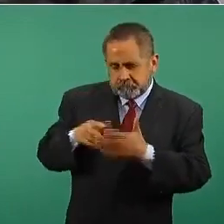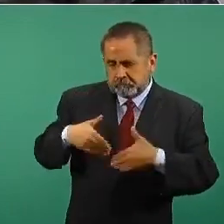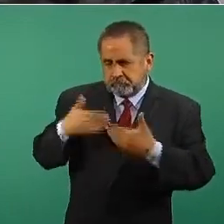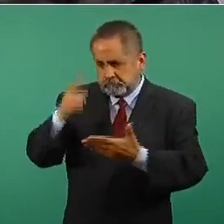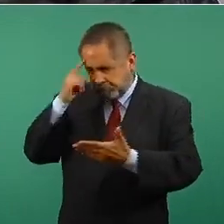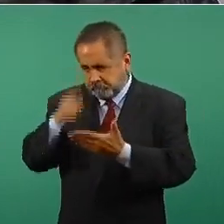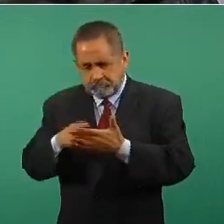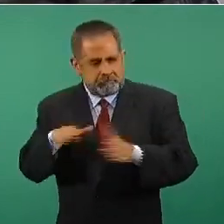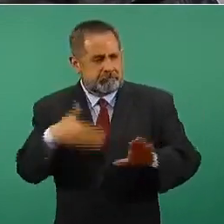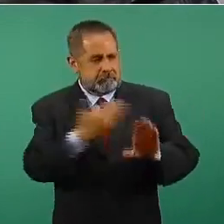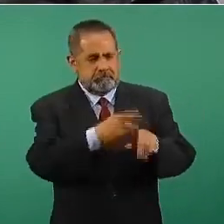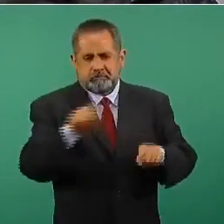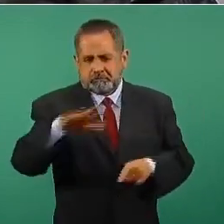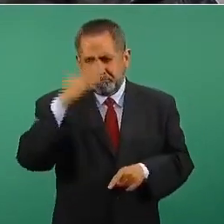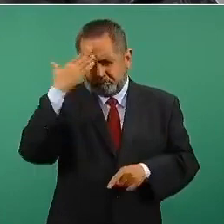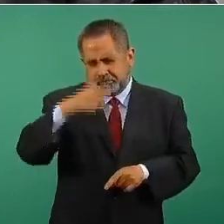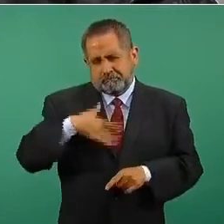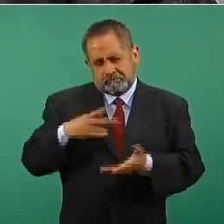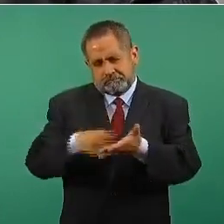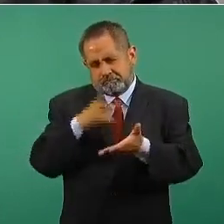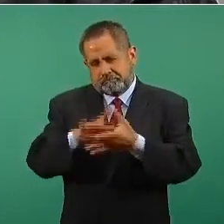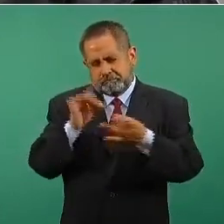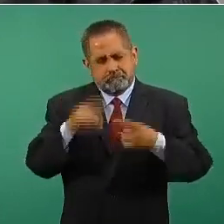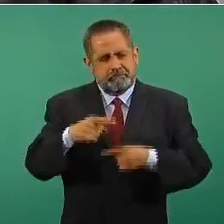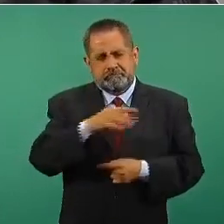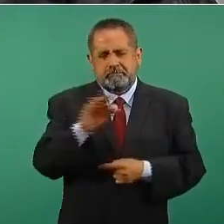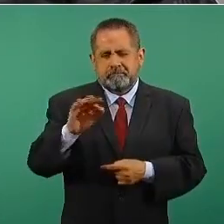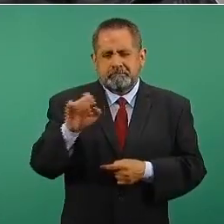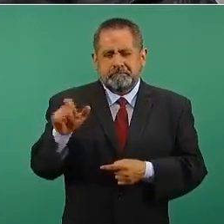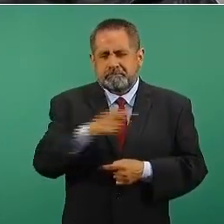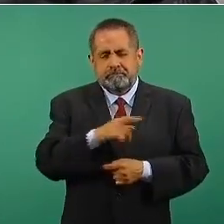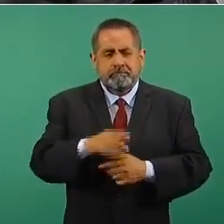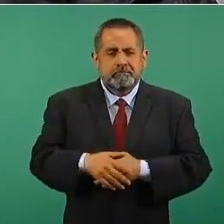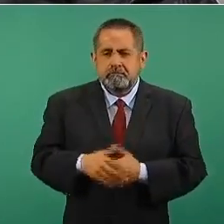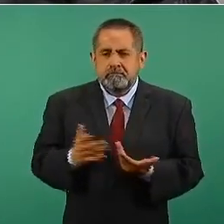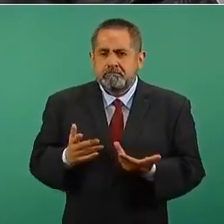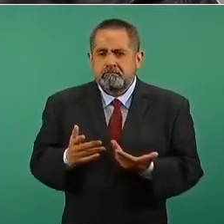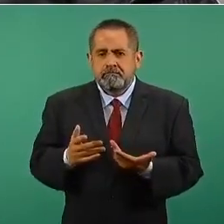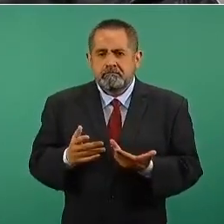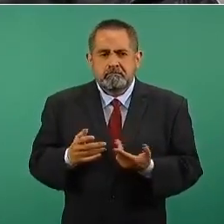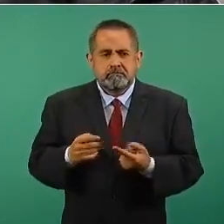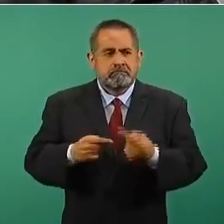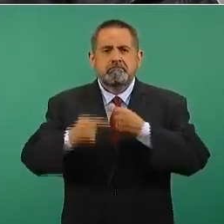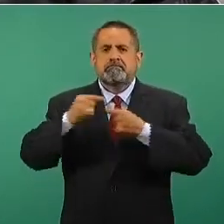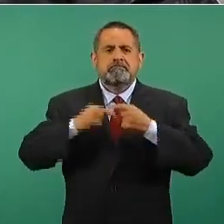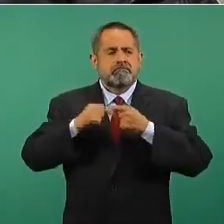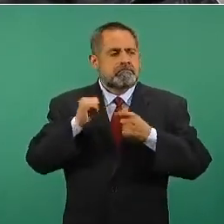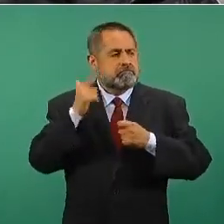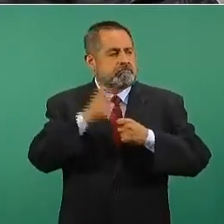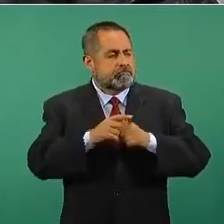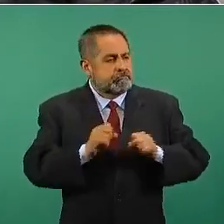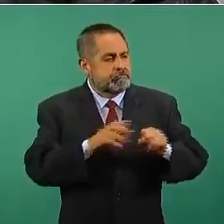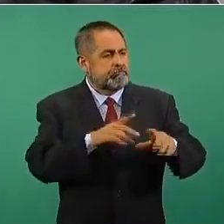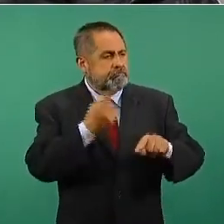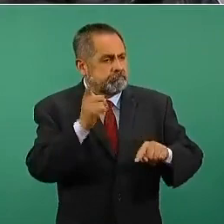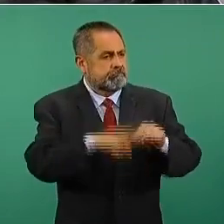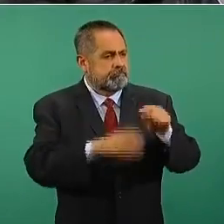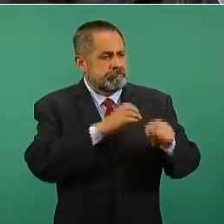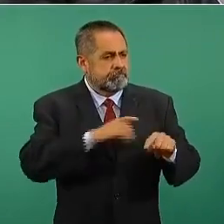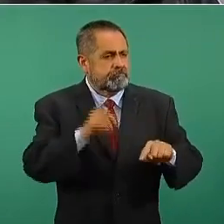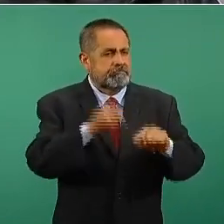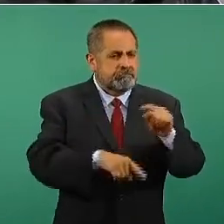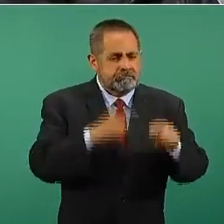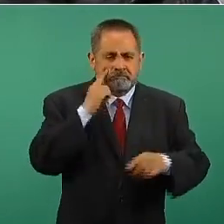en contra de alguien, como ya hemos estado con el tema de Félix Salgado Macedonio, no se dio un paso atrás, ni siquiera para decir que se separe de la candidatura en lo que